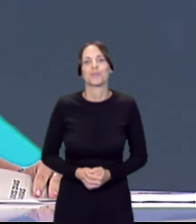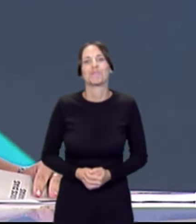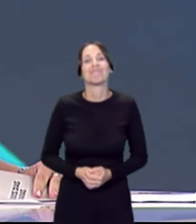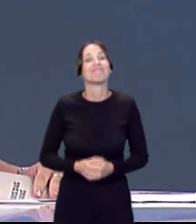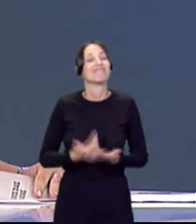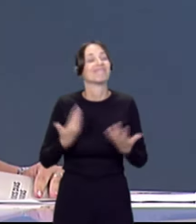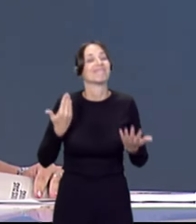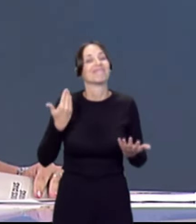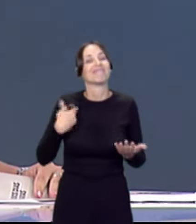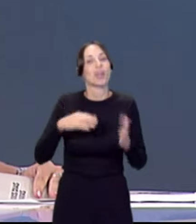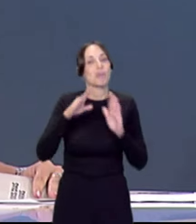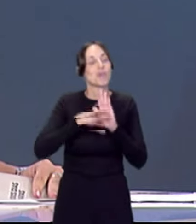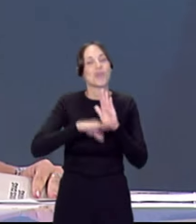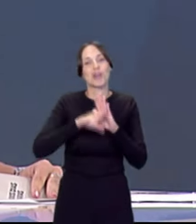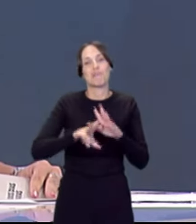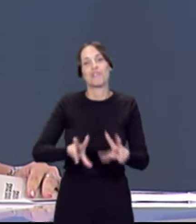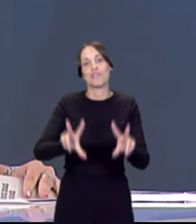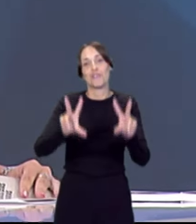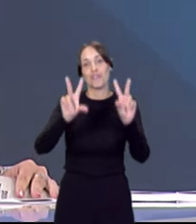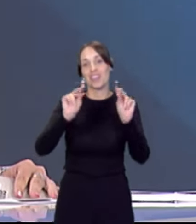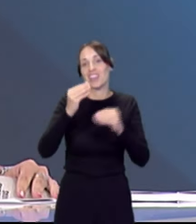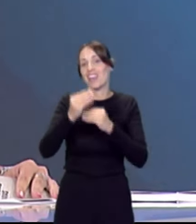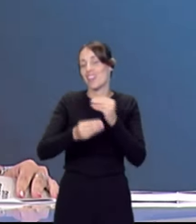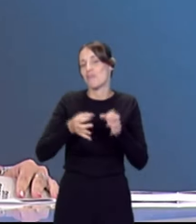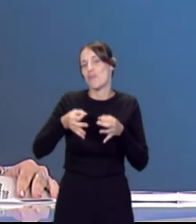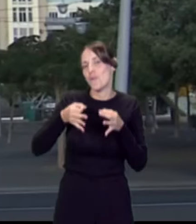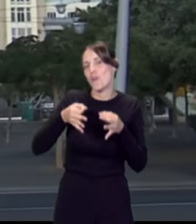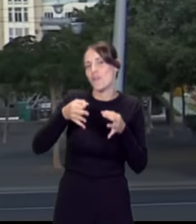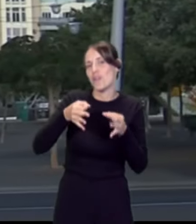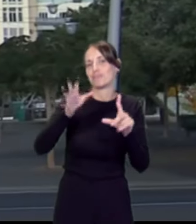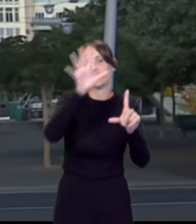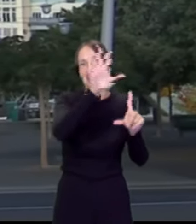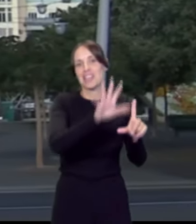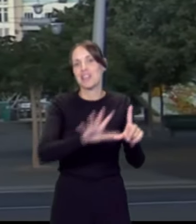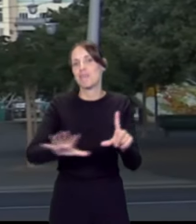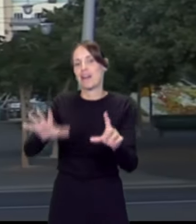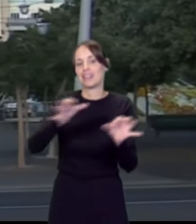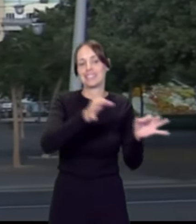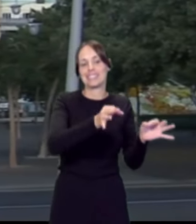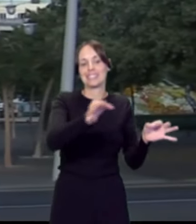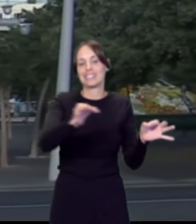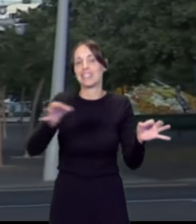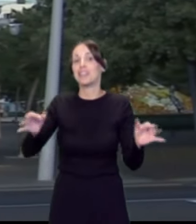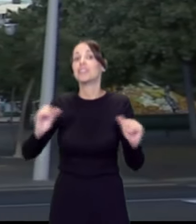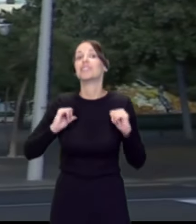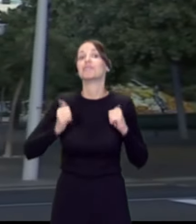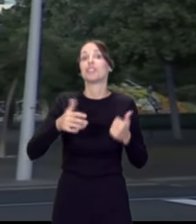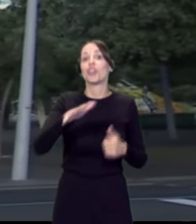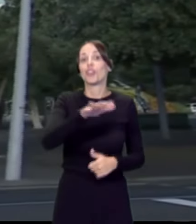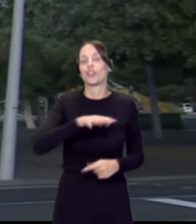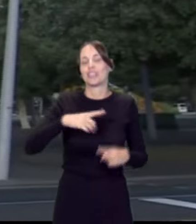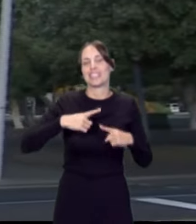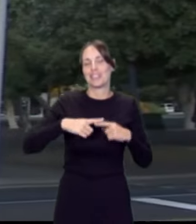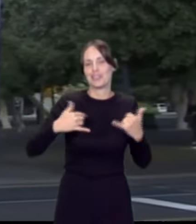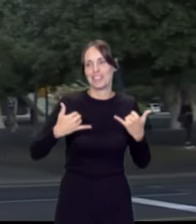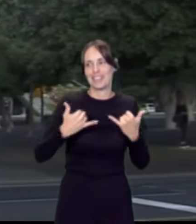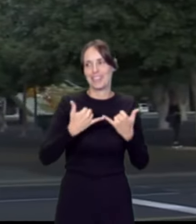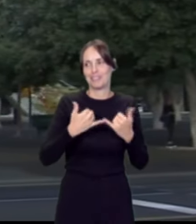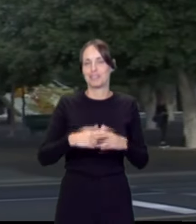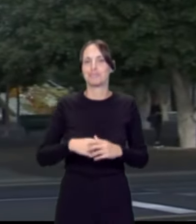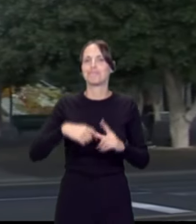Llegamos ya al final de nuestro programa, lo hacemos como siempre viendo esas imágenes de las islas. Empezamos en Santa Cruz de Tenerife.